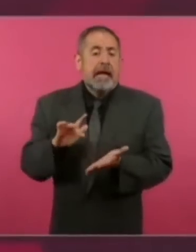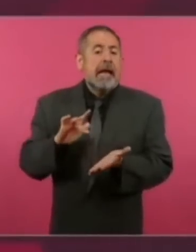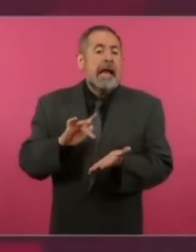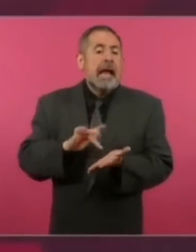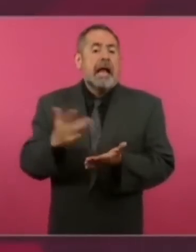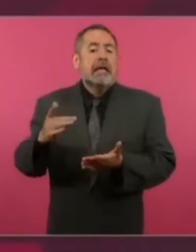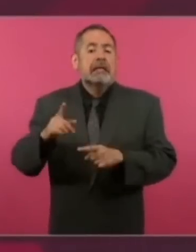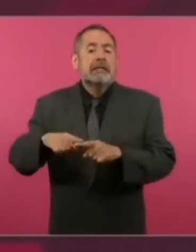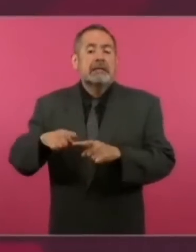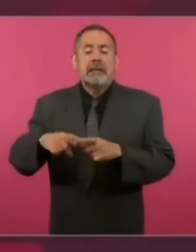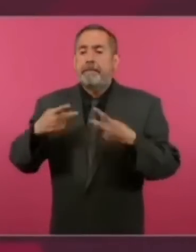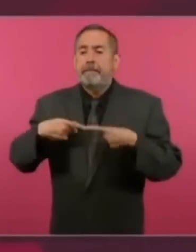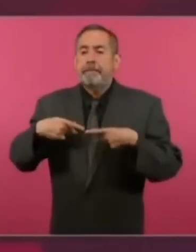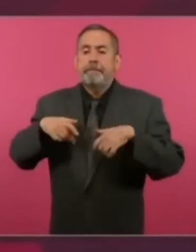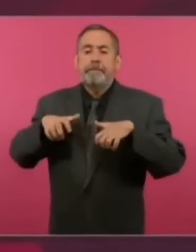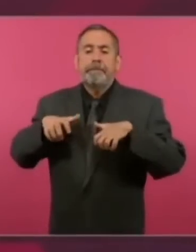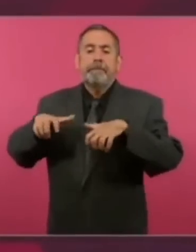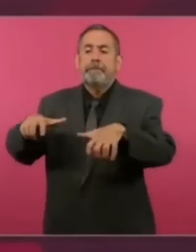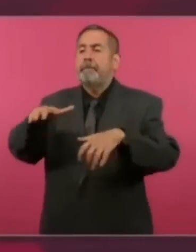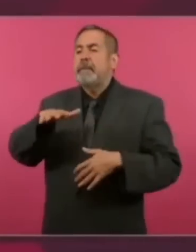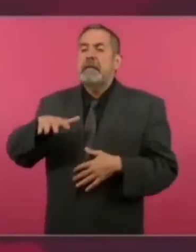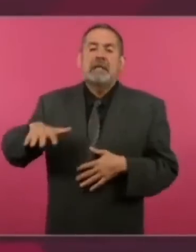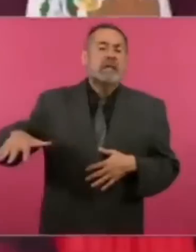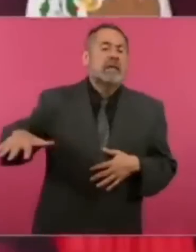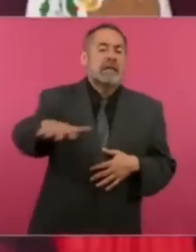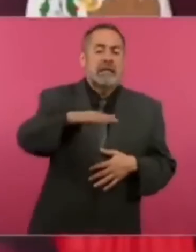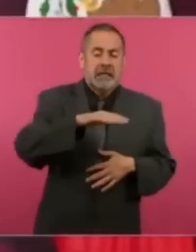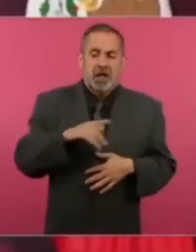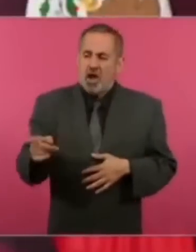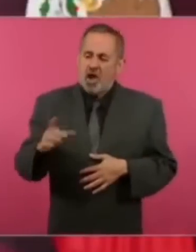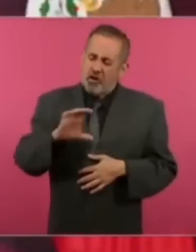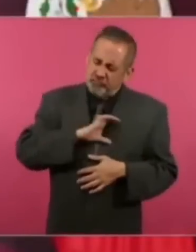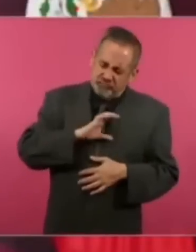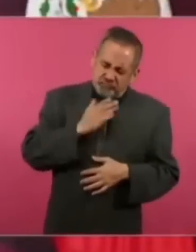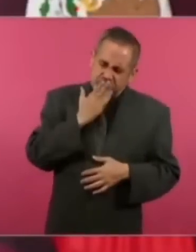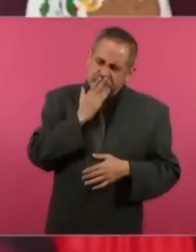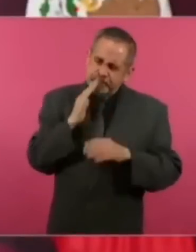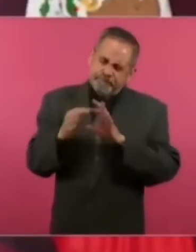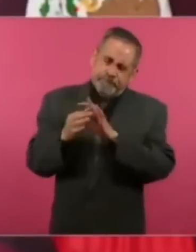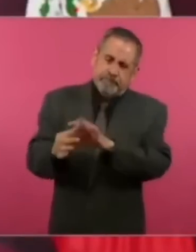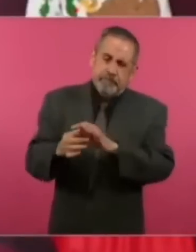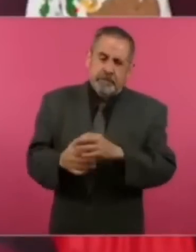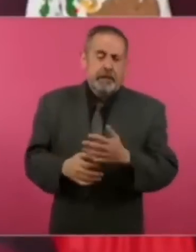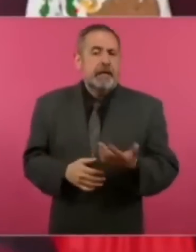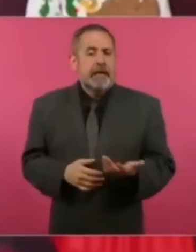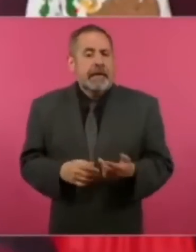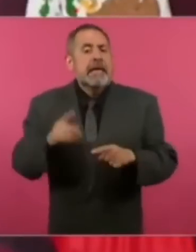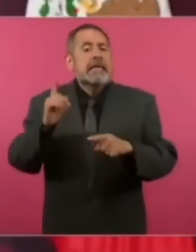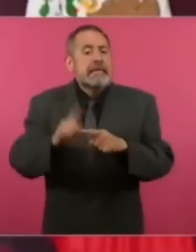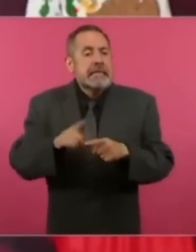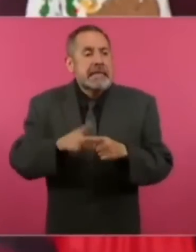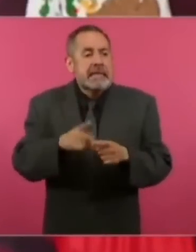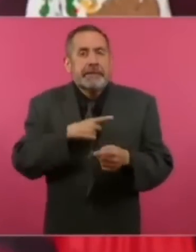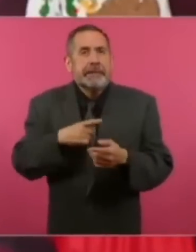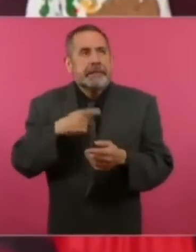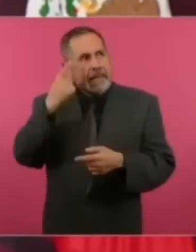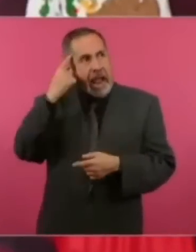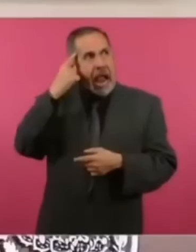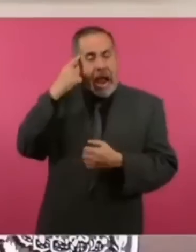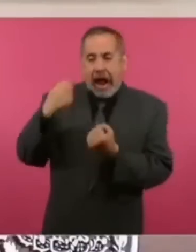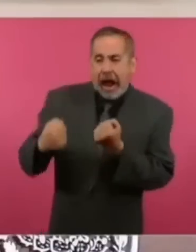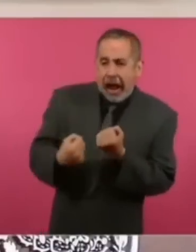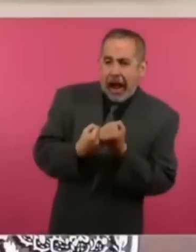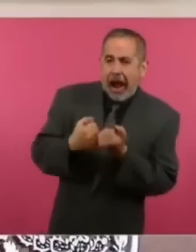Porque el pueblo es muy solidario, es muy fraterno. Entonces, ¿con quién hay que apoyarse? Con